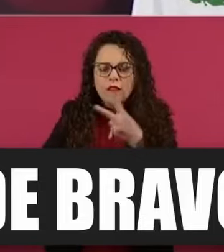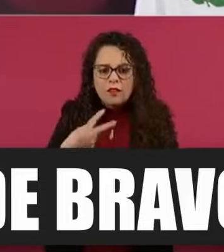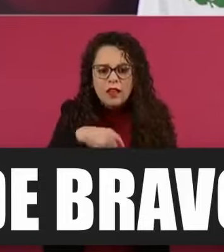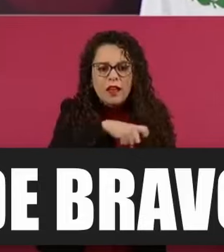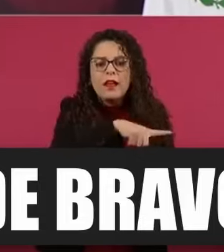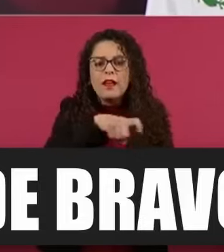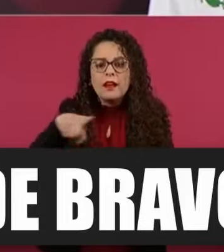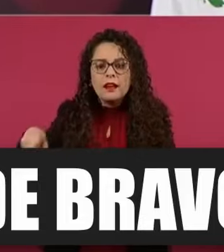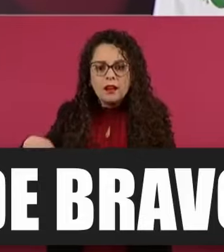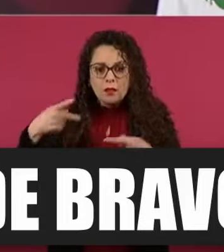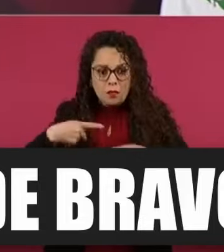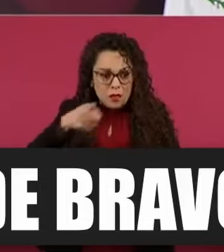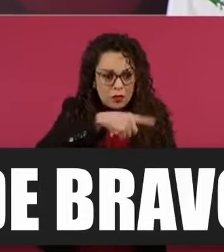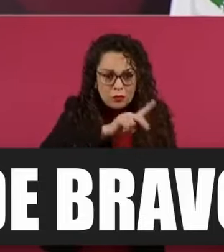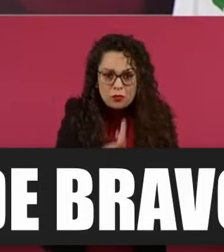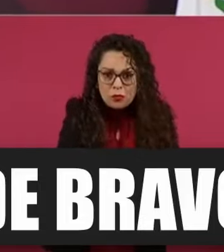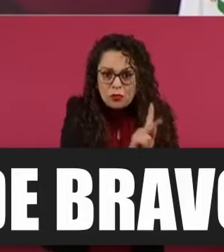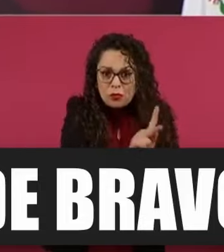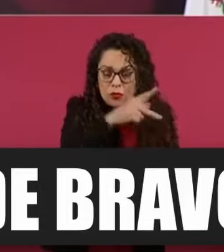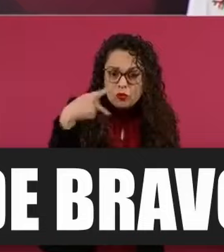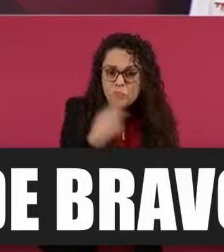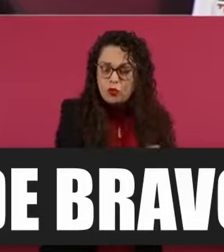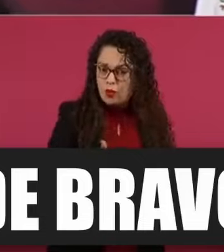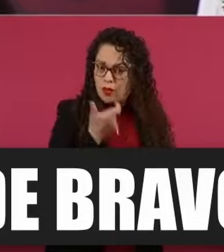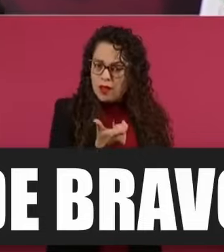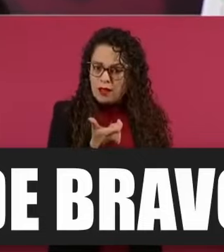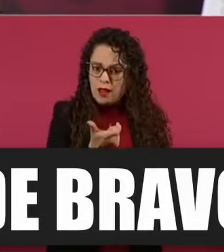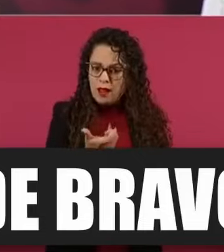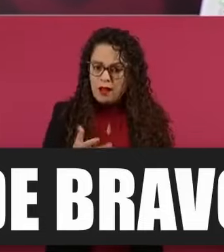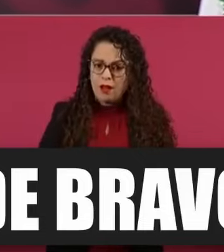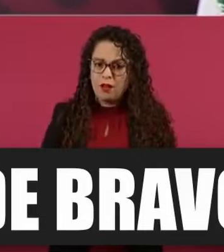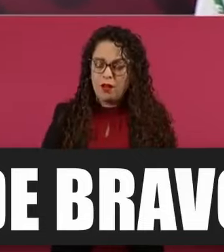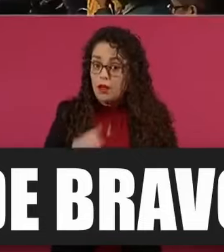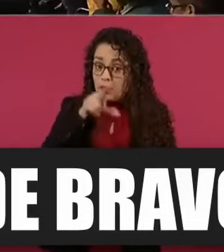que esto es histórico. Y además,